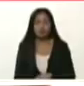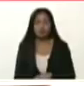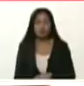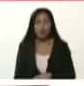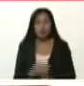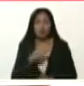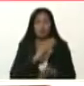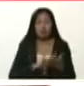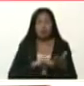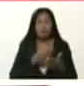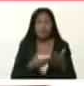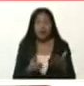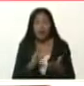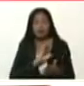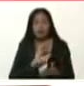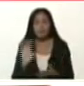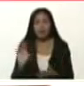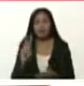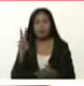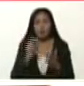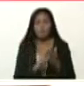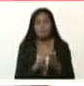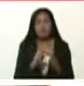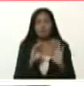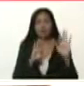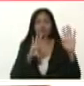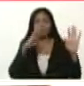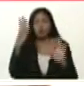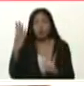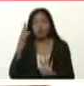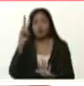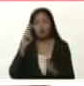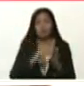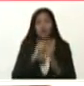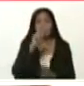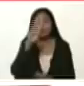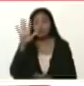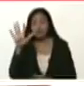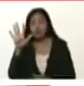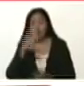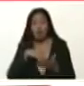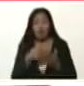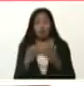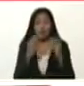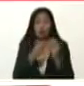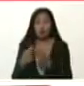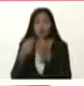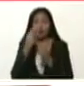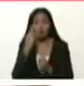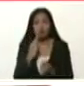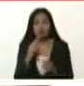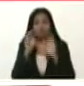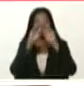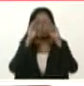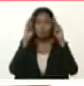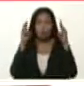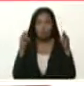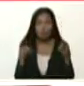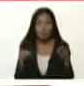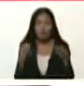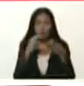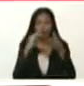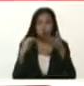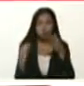Patria 2019-2025 y la Agenda Económica Bolivariana, aplicar un nuevo modelo de alianza